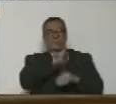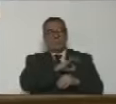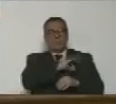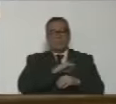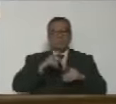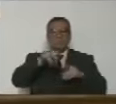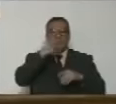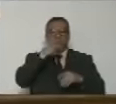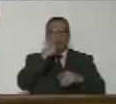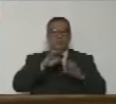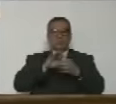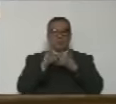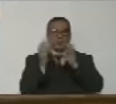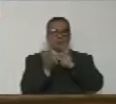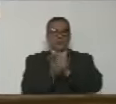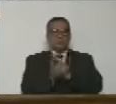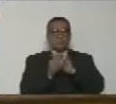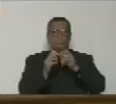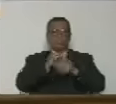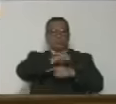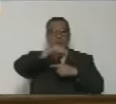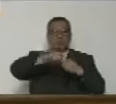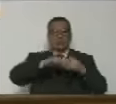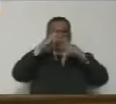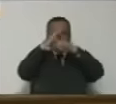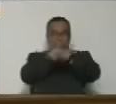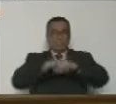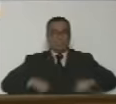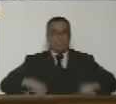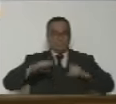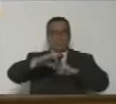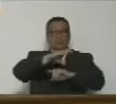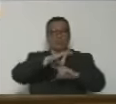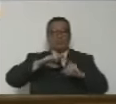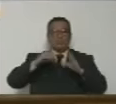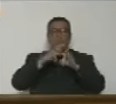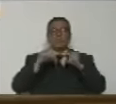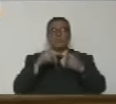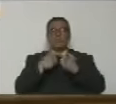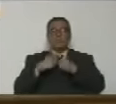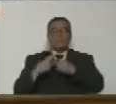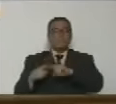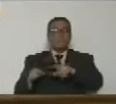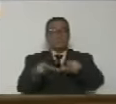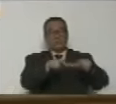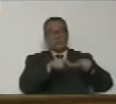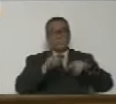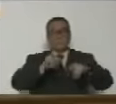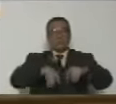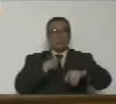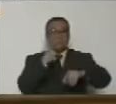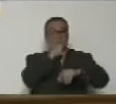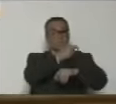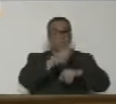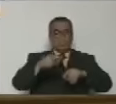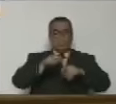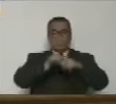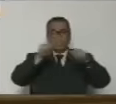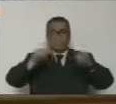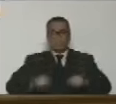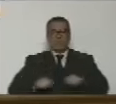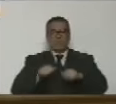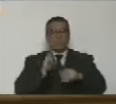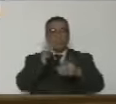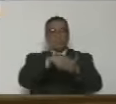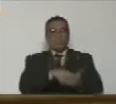social, político, geográfico, ambiental, militar, cultural y en todo ámbito de actuación del Poder Popular. El Sistema Nacional